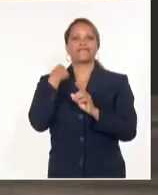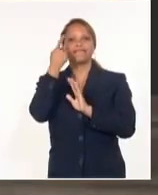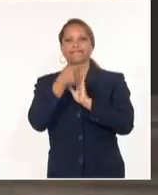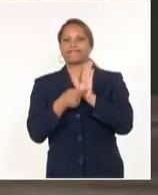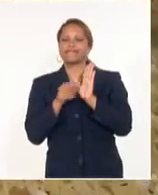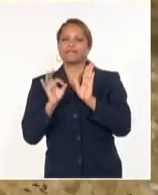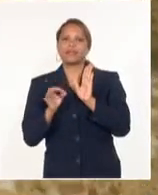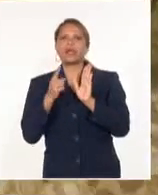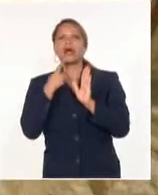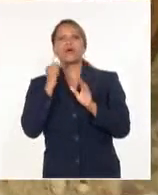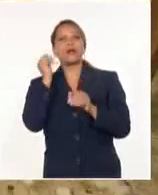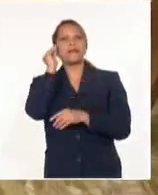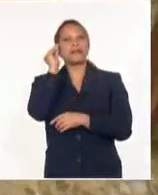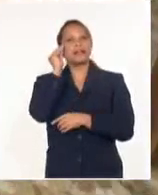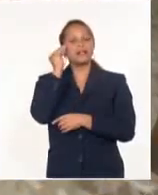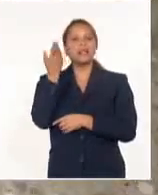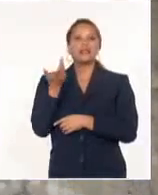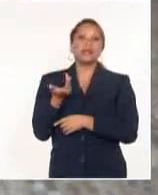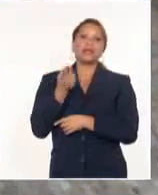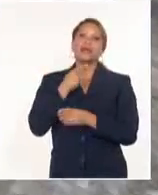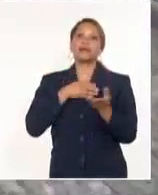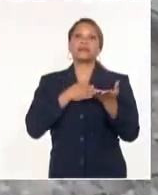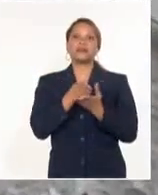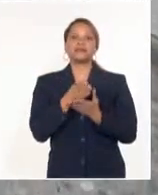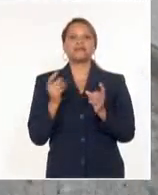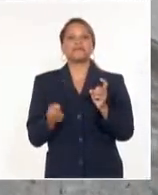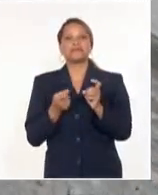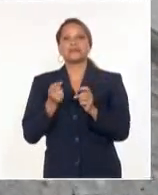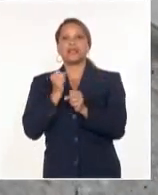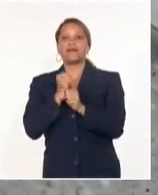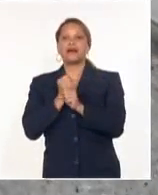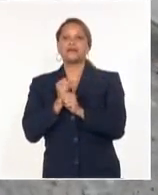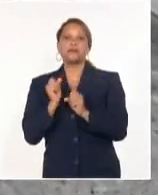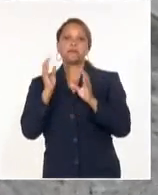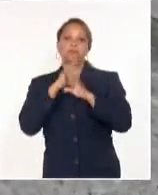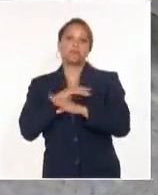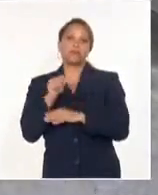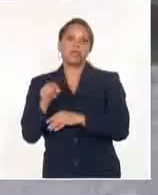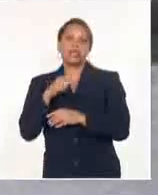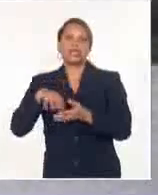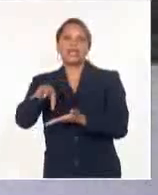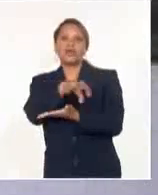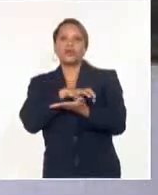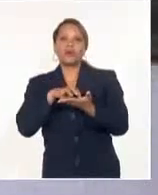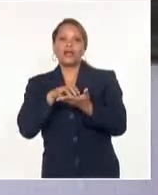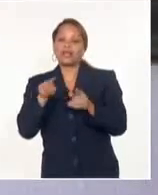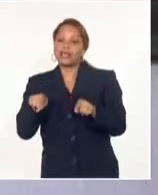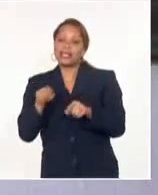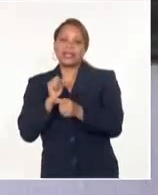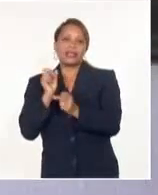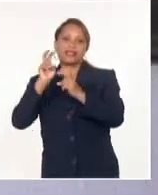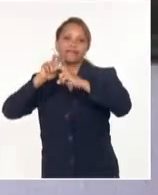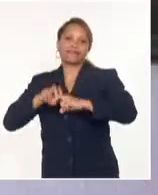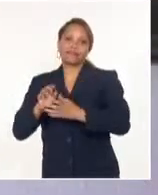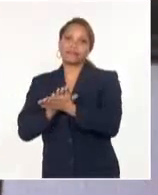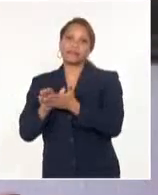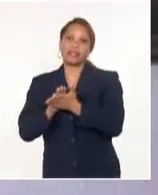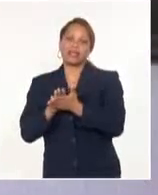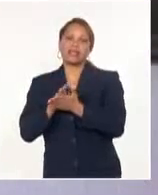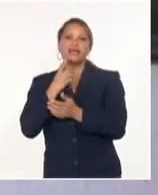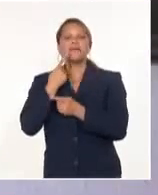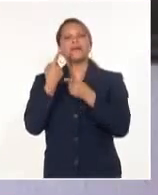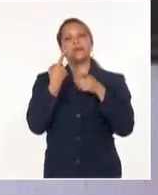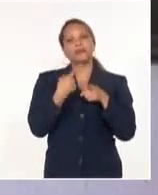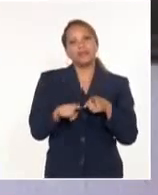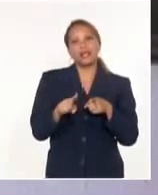aprender a lidiar con su ausencia en esa silla, en ese espacio que de tan suyo nadie quiere ocupar. Extrañaremos su verbo